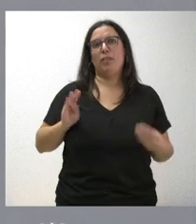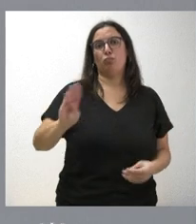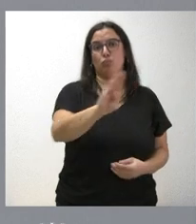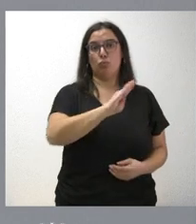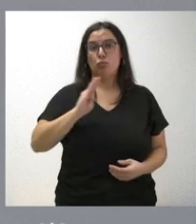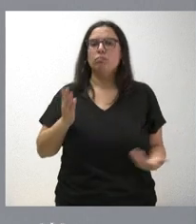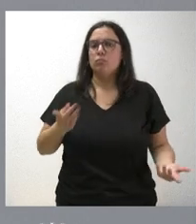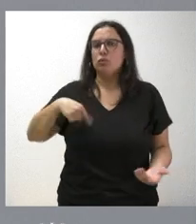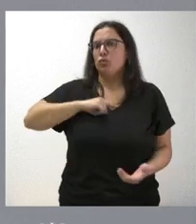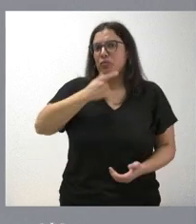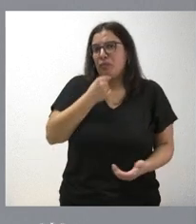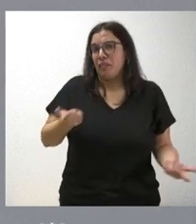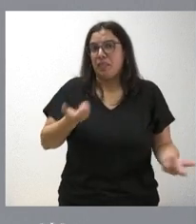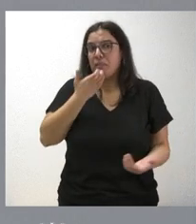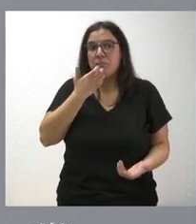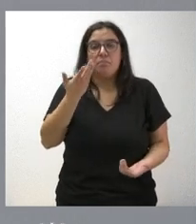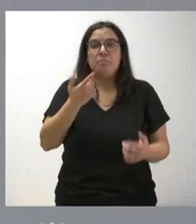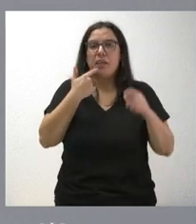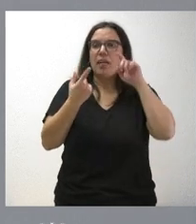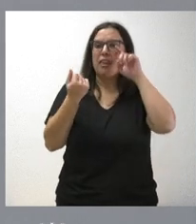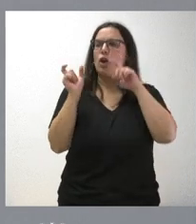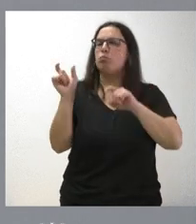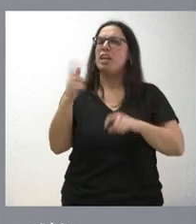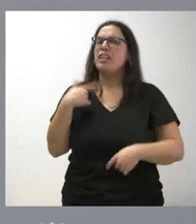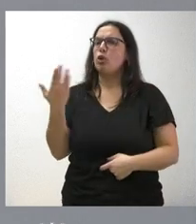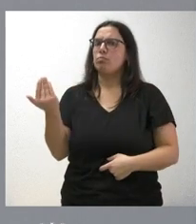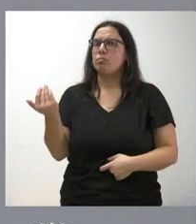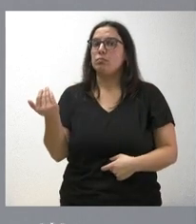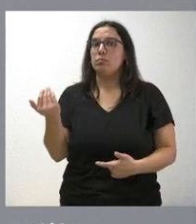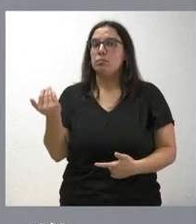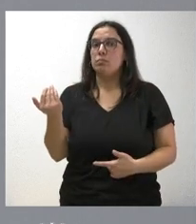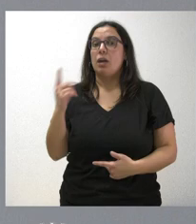sería muy fácil nosotros que dijéramos una cantidad Y